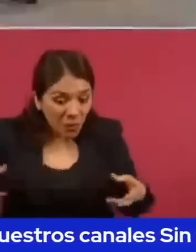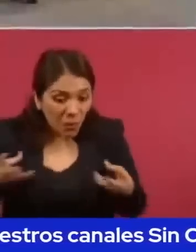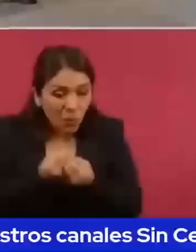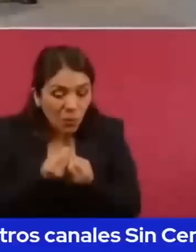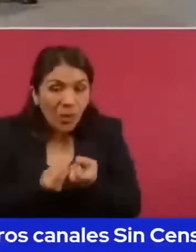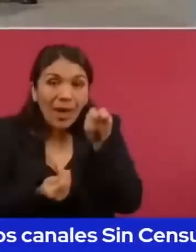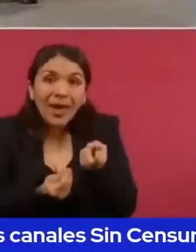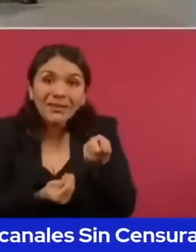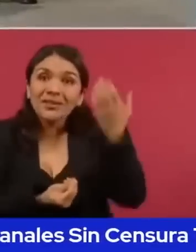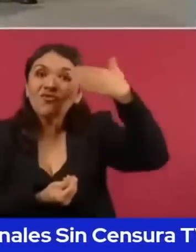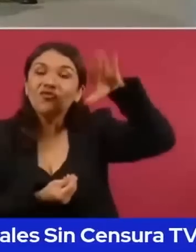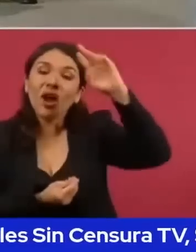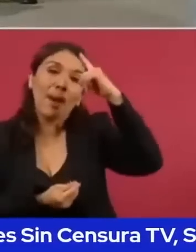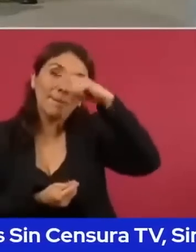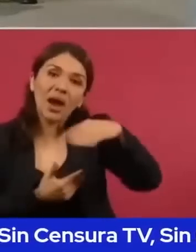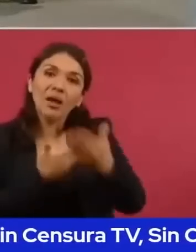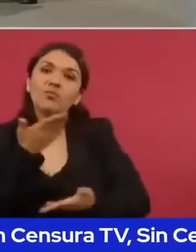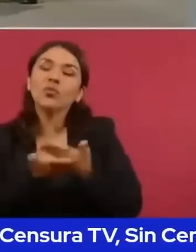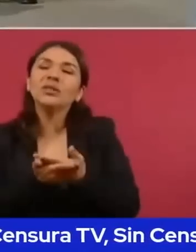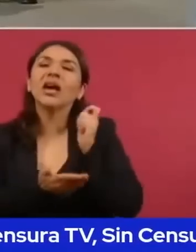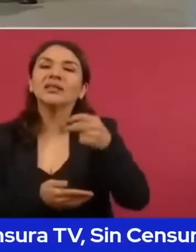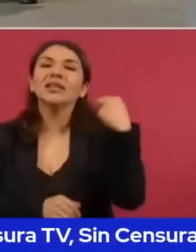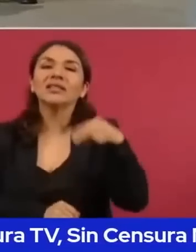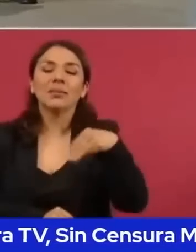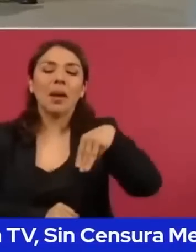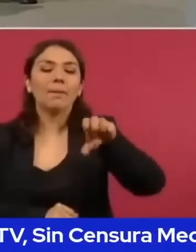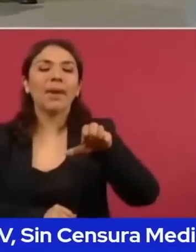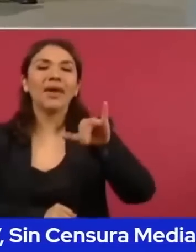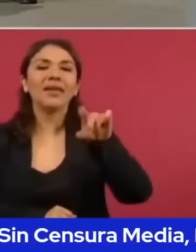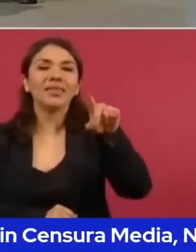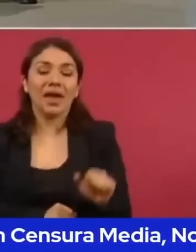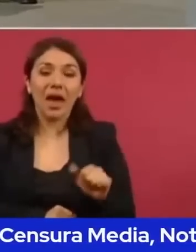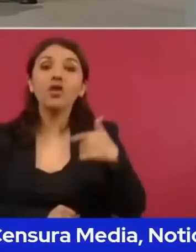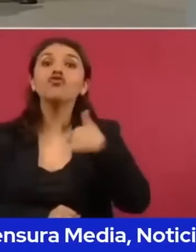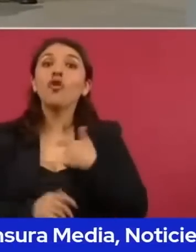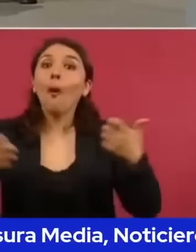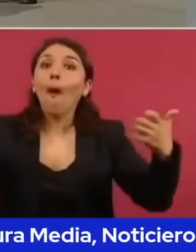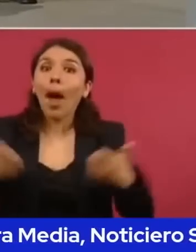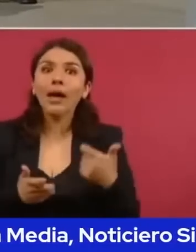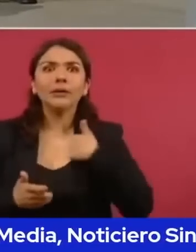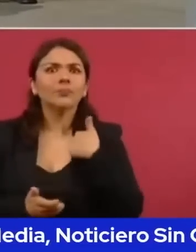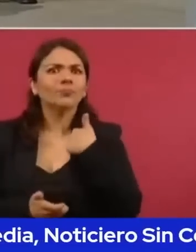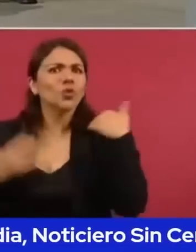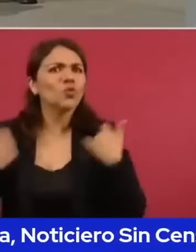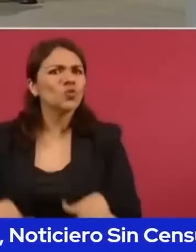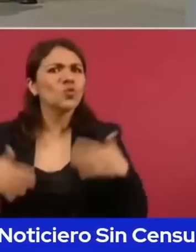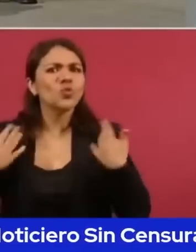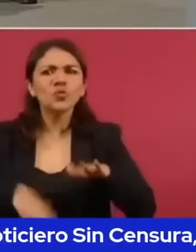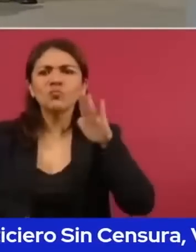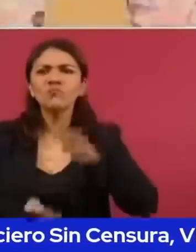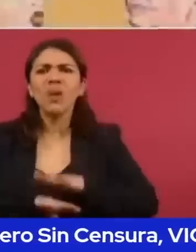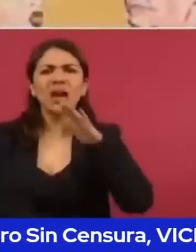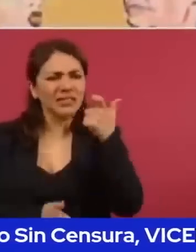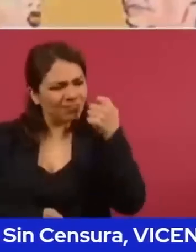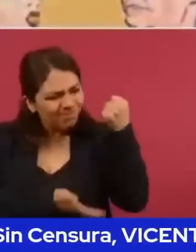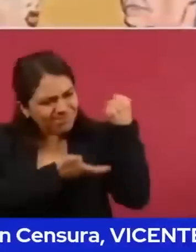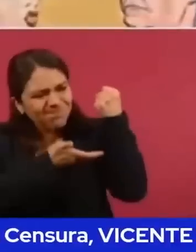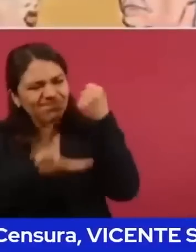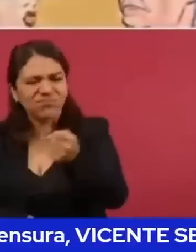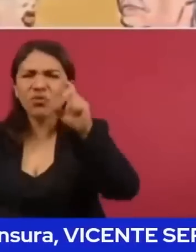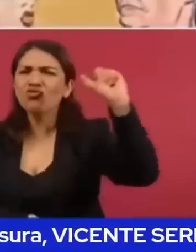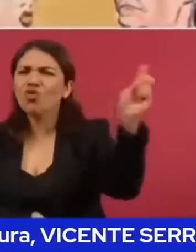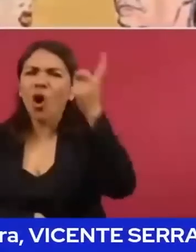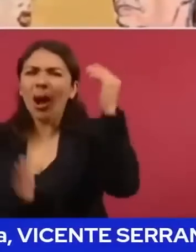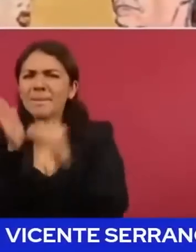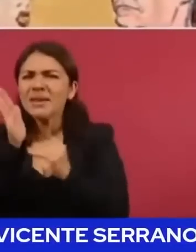en ese momento la iniciativa Mérida y estábamos aportando millones y millones de dólares a